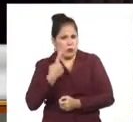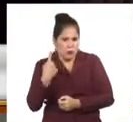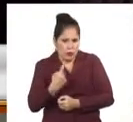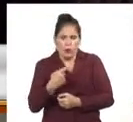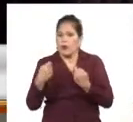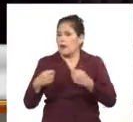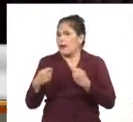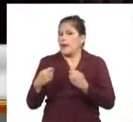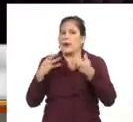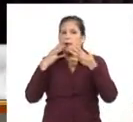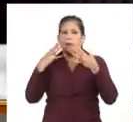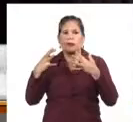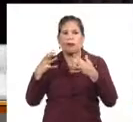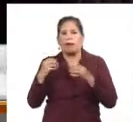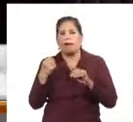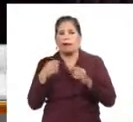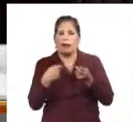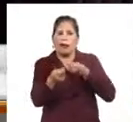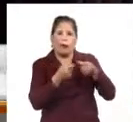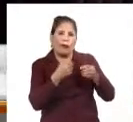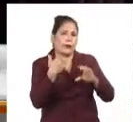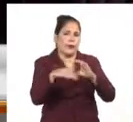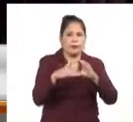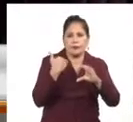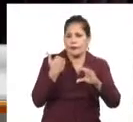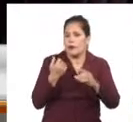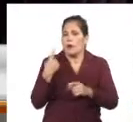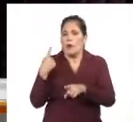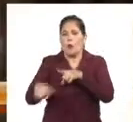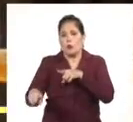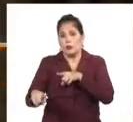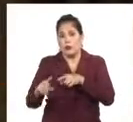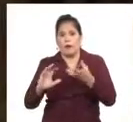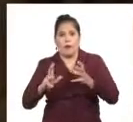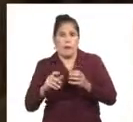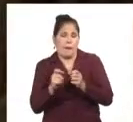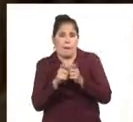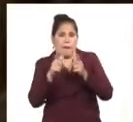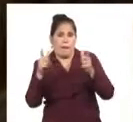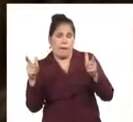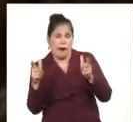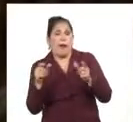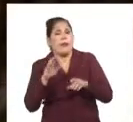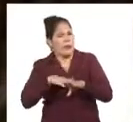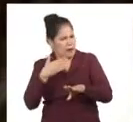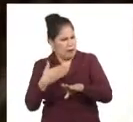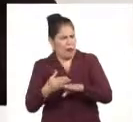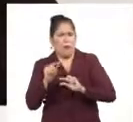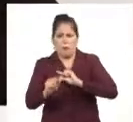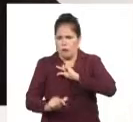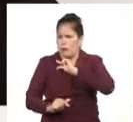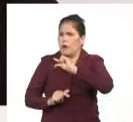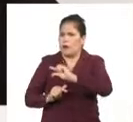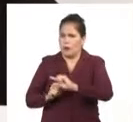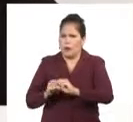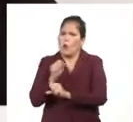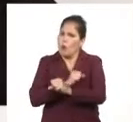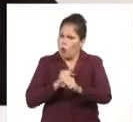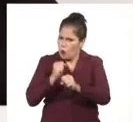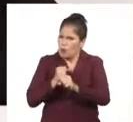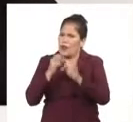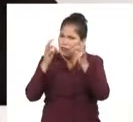eran factibles en muchos aspectos, se fueron reduciendo. Al principio había una visión más abarcadora sobre esto y luego la práctica fue diciendo hasta qué punto el país podía